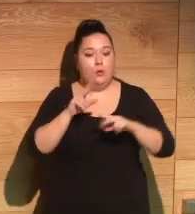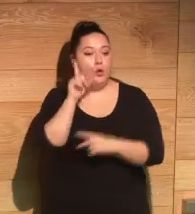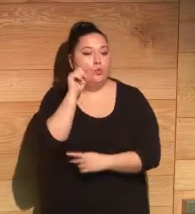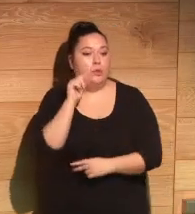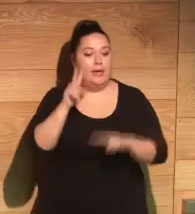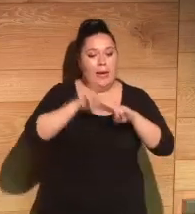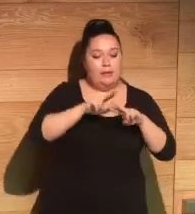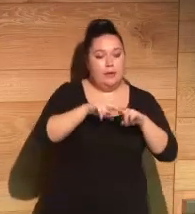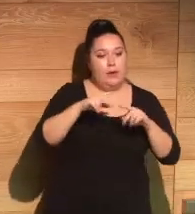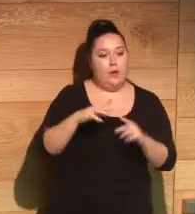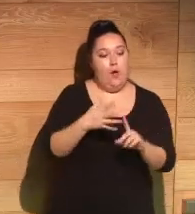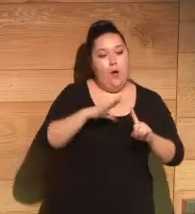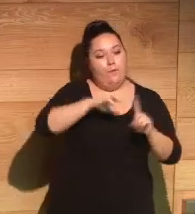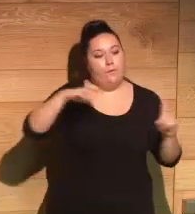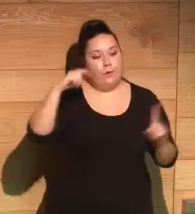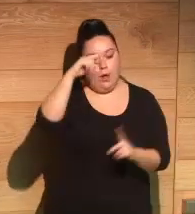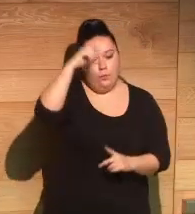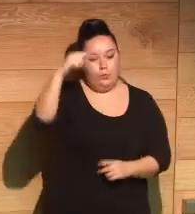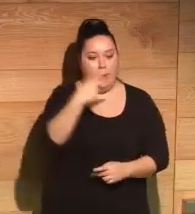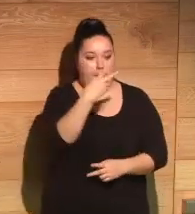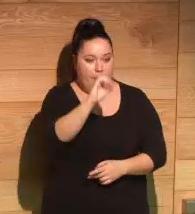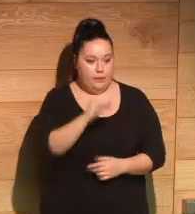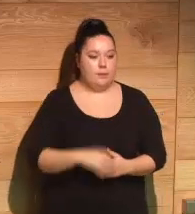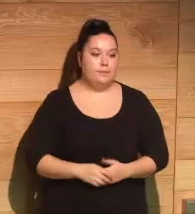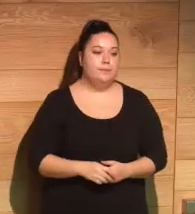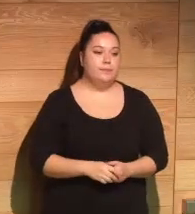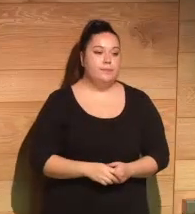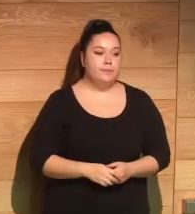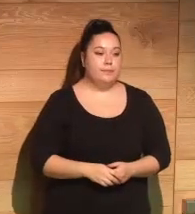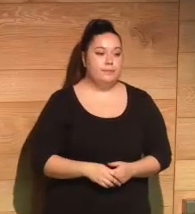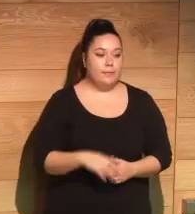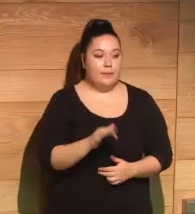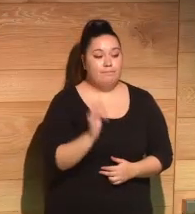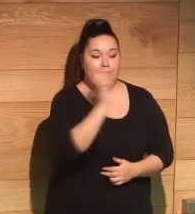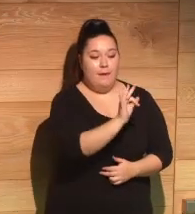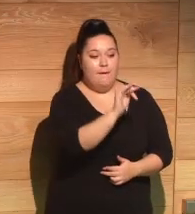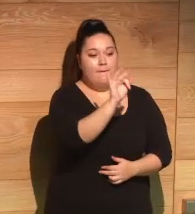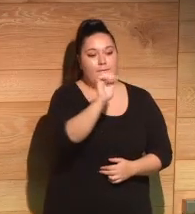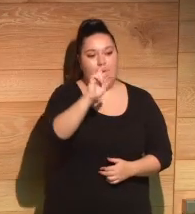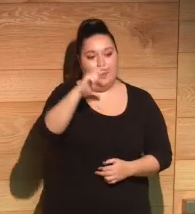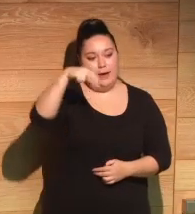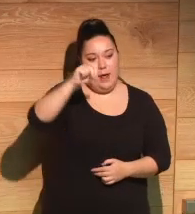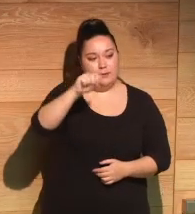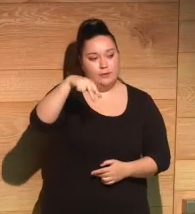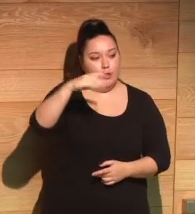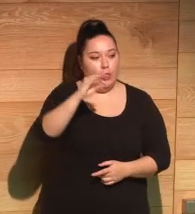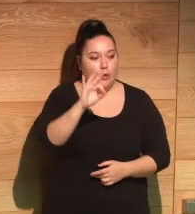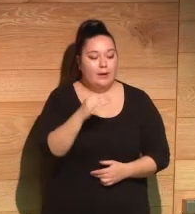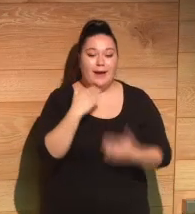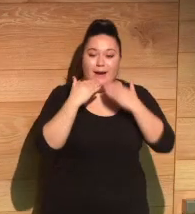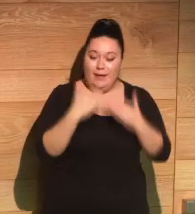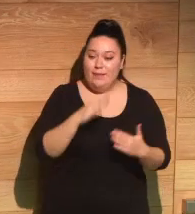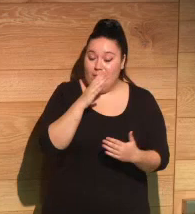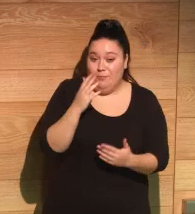Foro de la Cultura 20. Así que cuando queráis, empezamos, por ejemplo, por Fernando. Vale, pues muchas gracias por